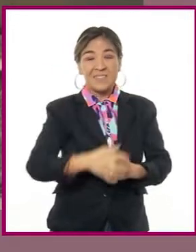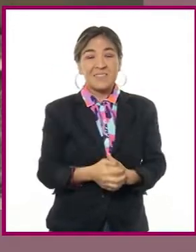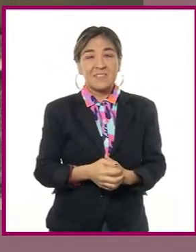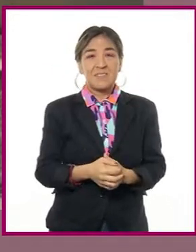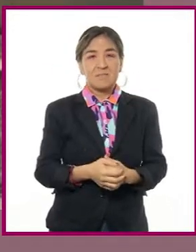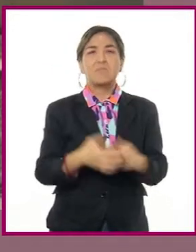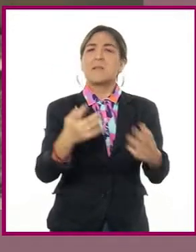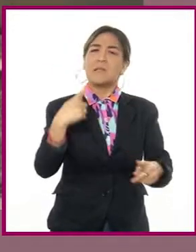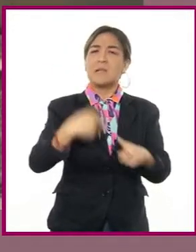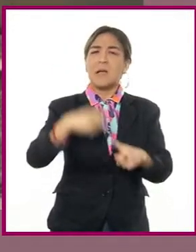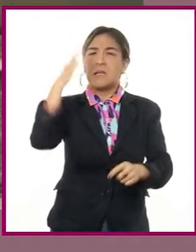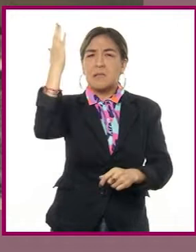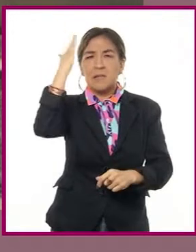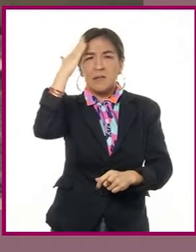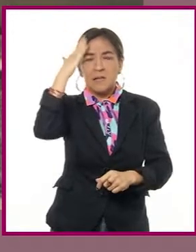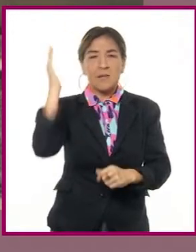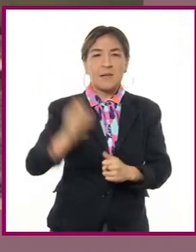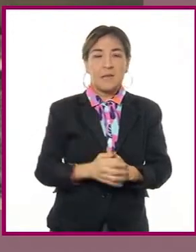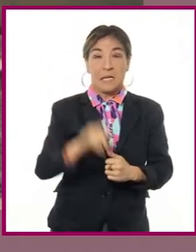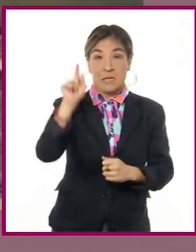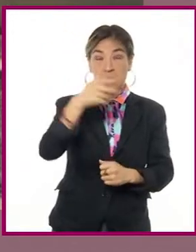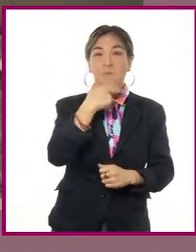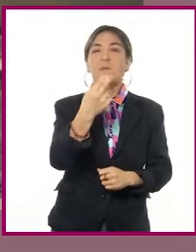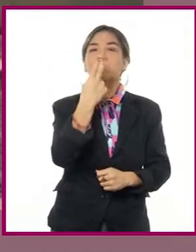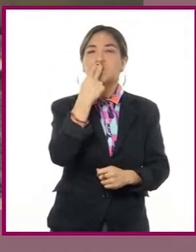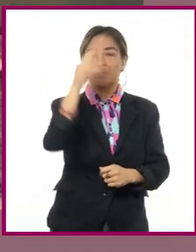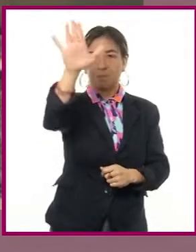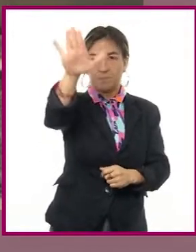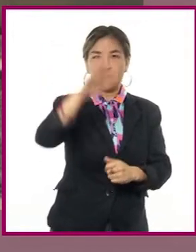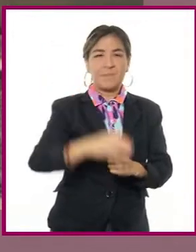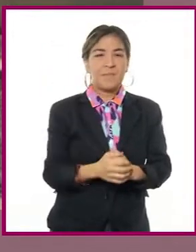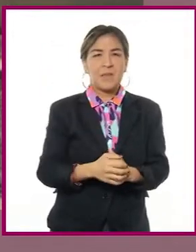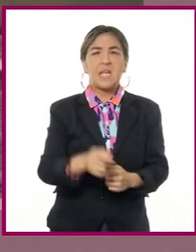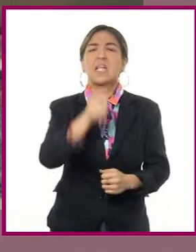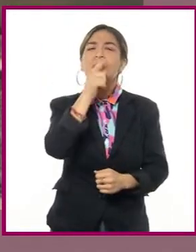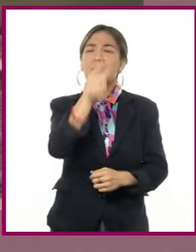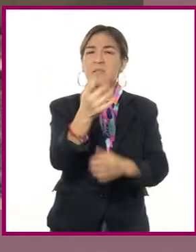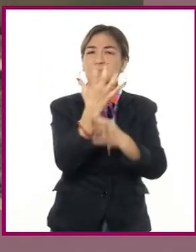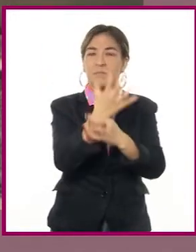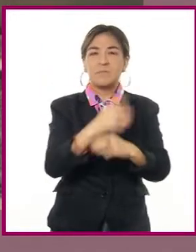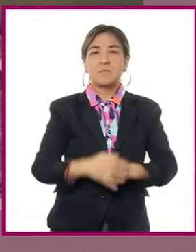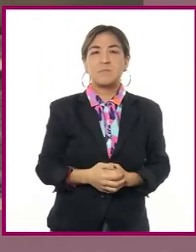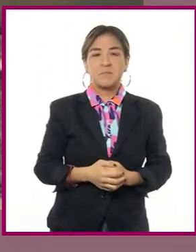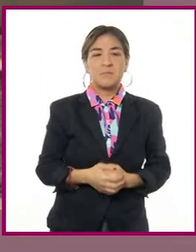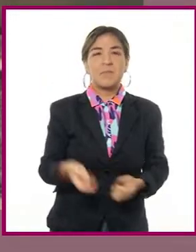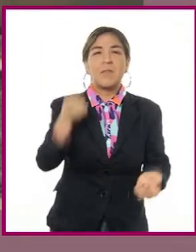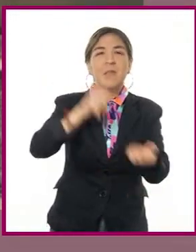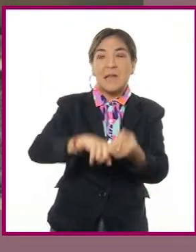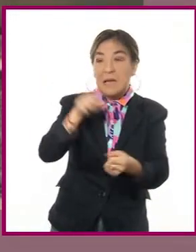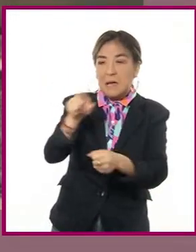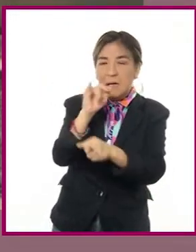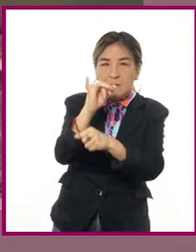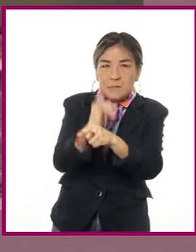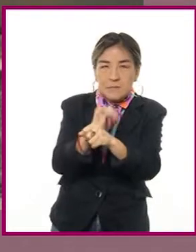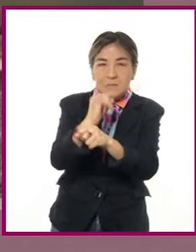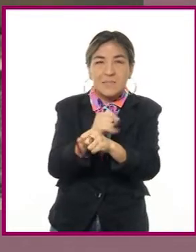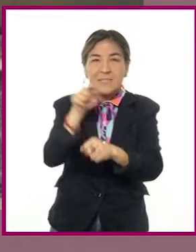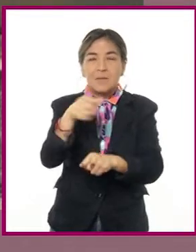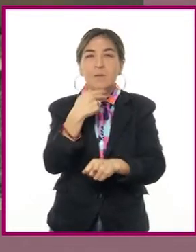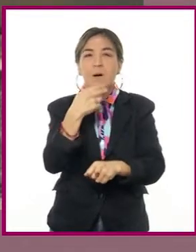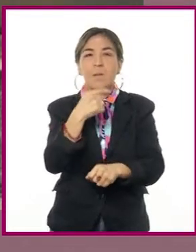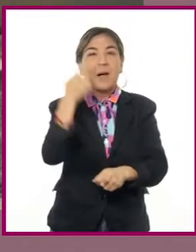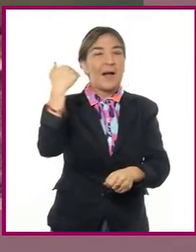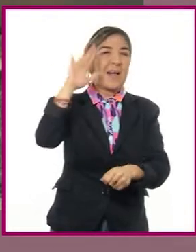un líder, Adolfo Hitler, que había sido un cabo en la Primera Guerra